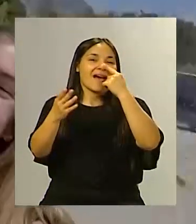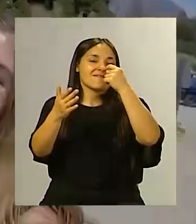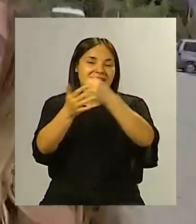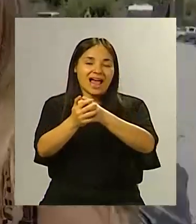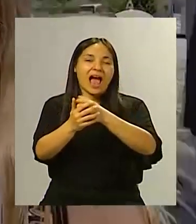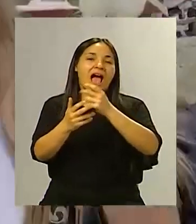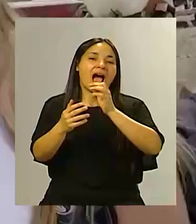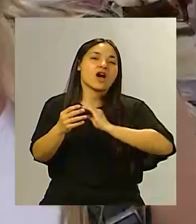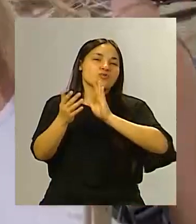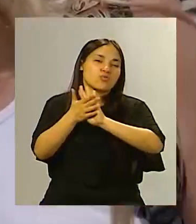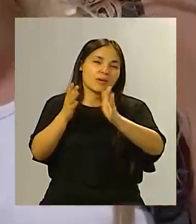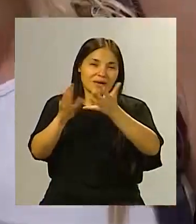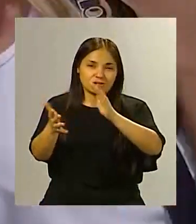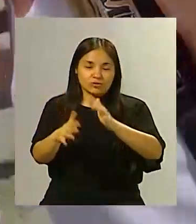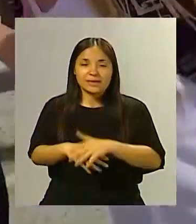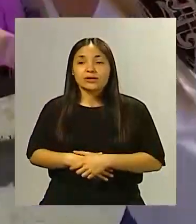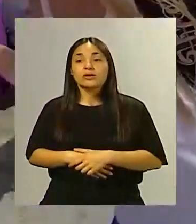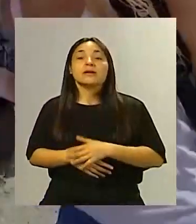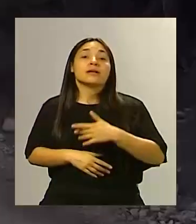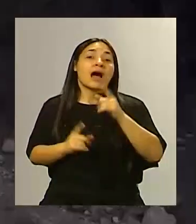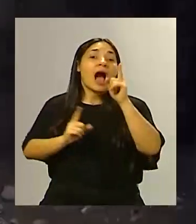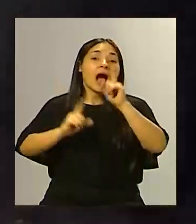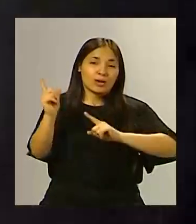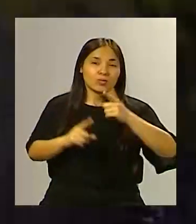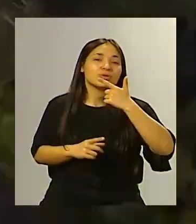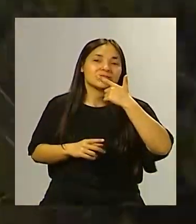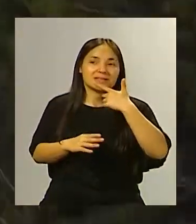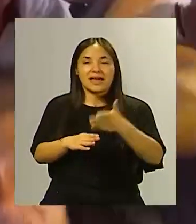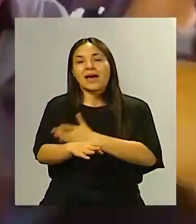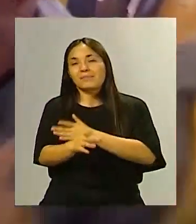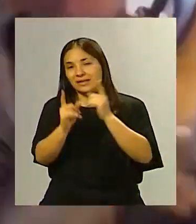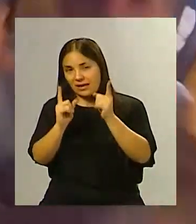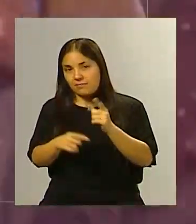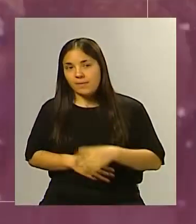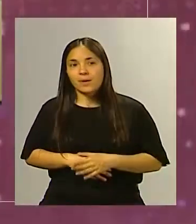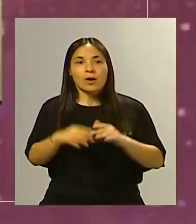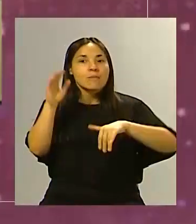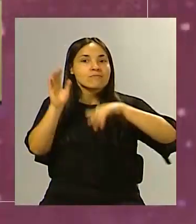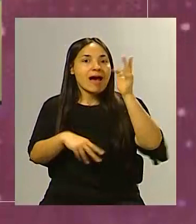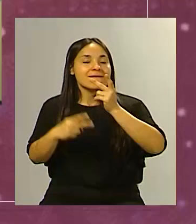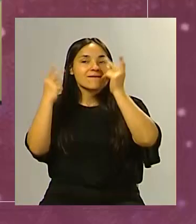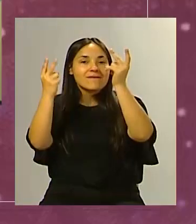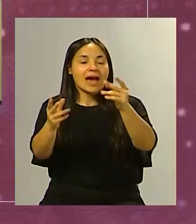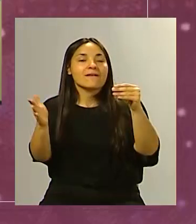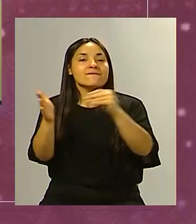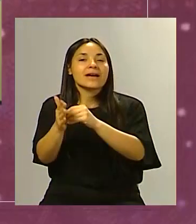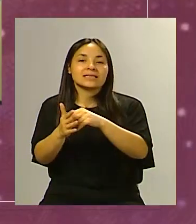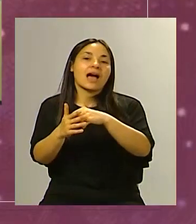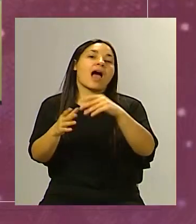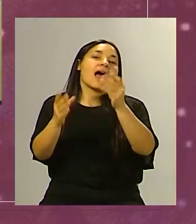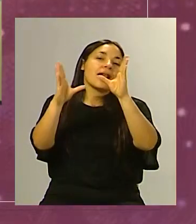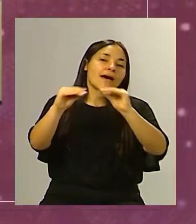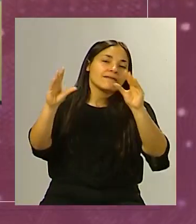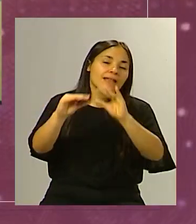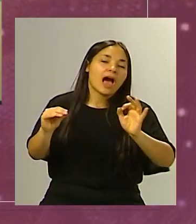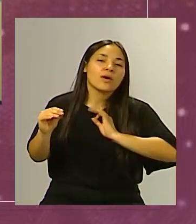Nuevo. Hay un segmento que por ahí viaja en septiembre o antes, pero su gran mayoría viaja en Navidad o Año Nuevo, o